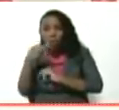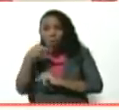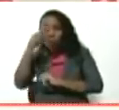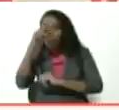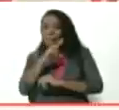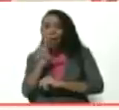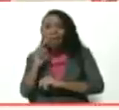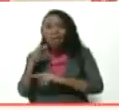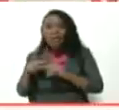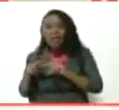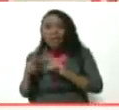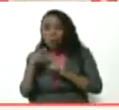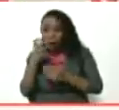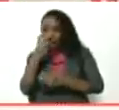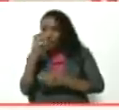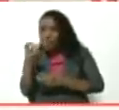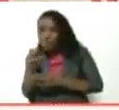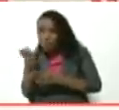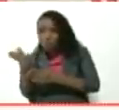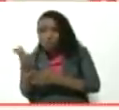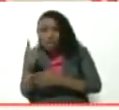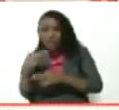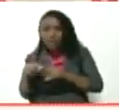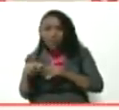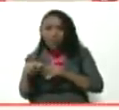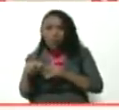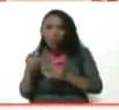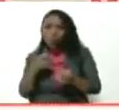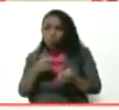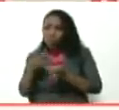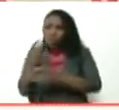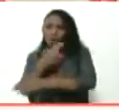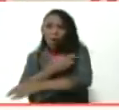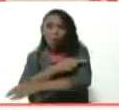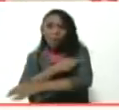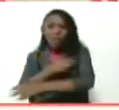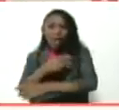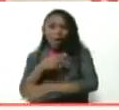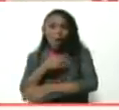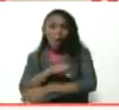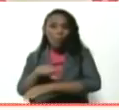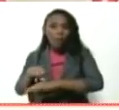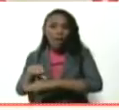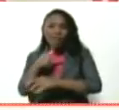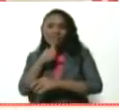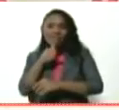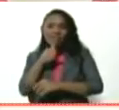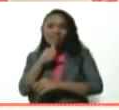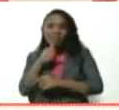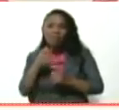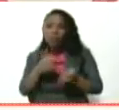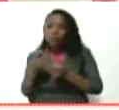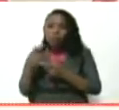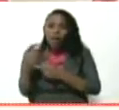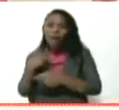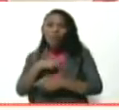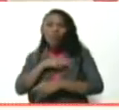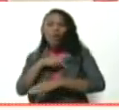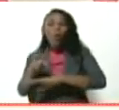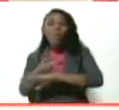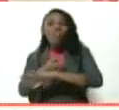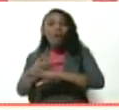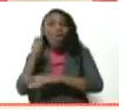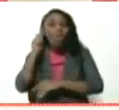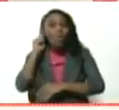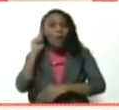niño, ha visitado a ese niño, lo llevó al hospital para que lo operaran. Quien lo ha llevado al hospital para que lo operen es nuestra gobernadora